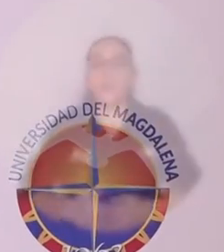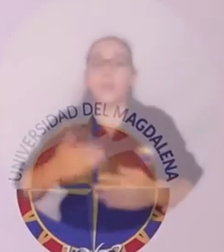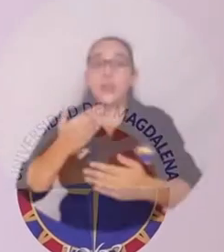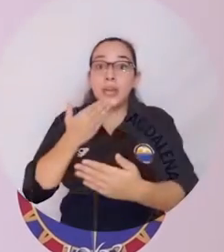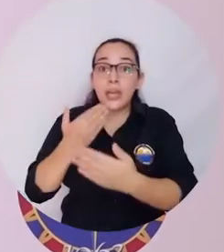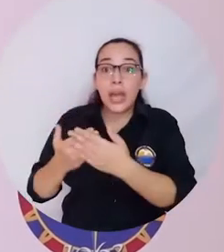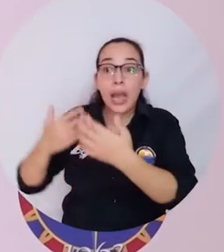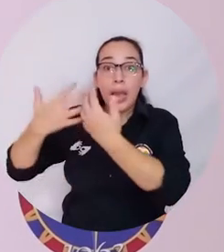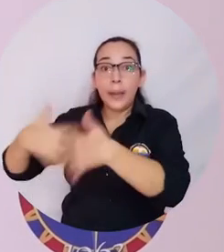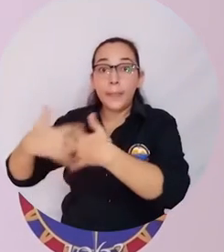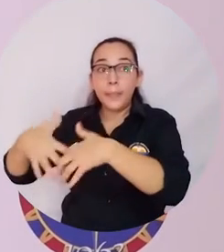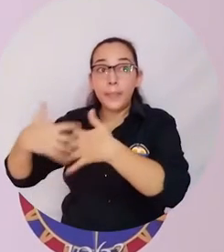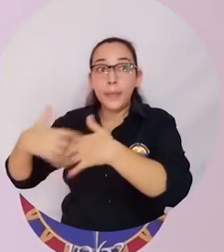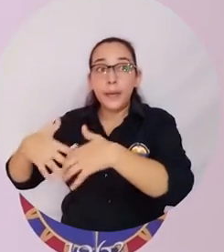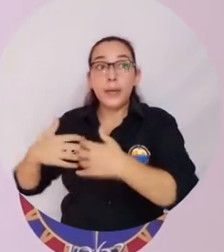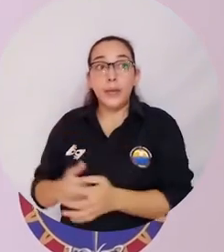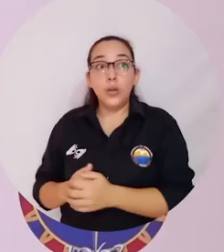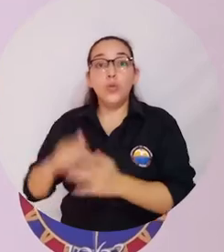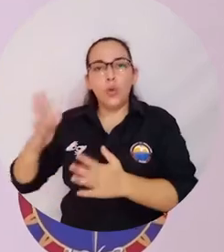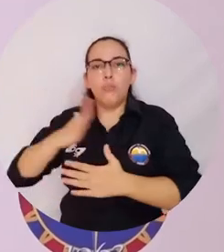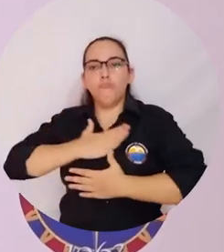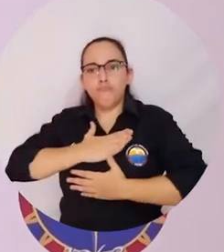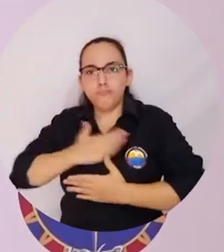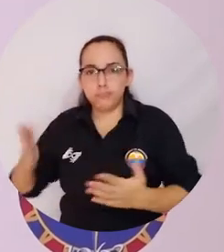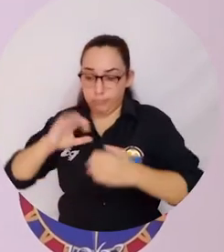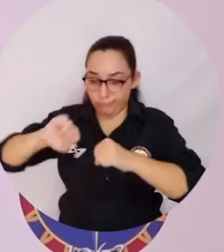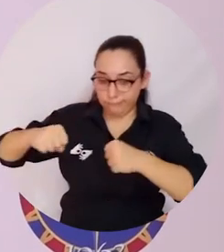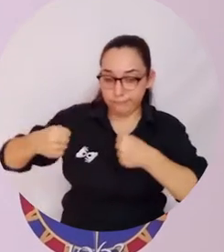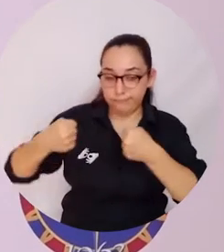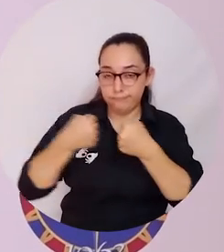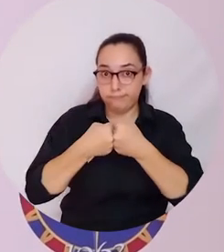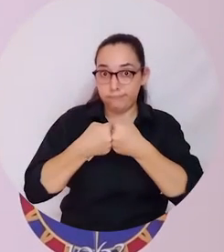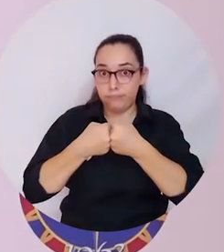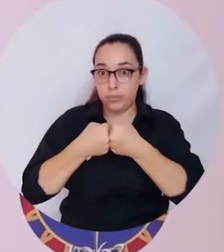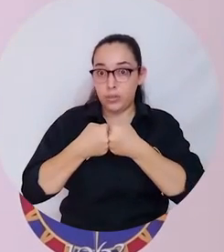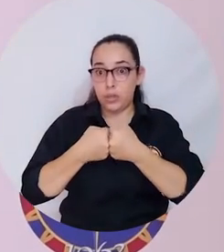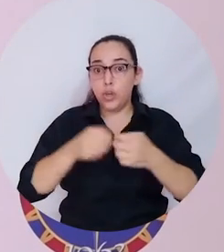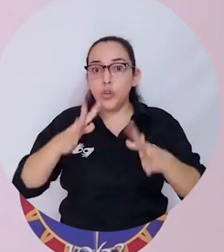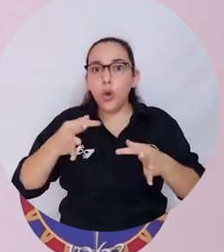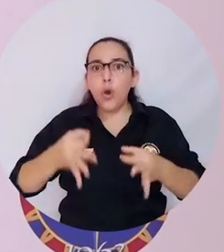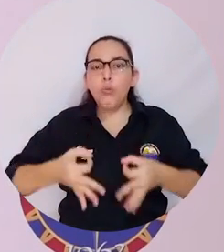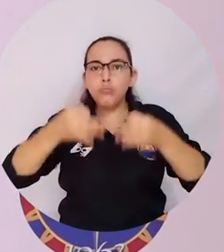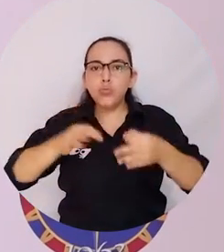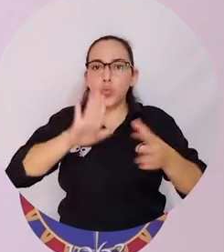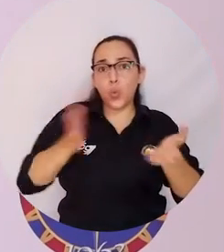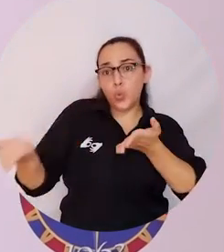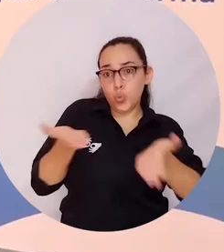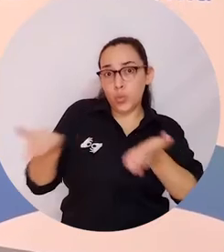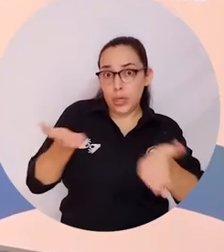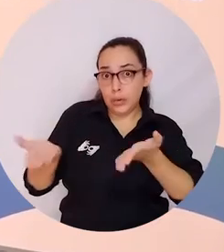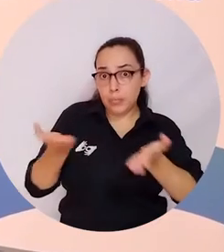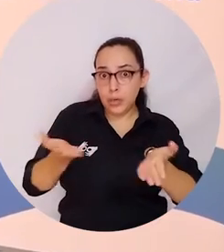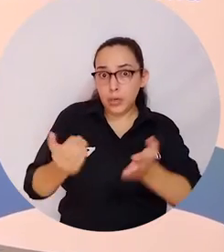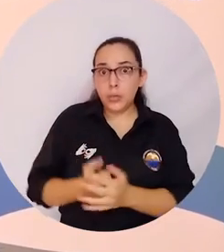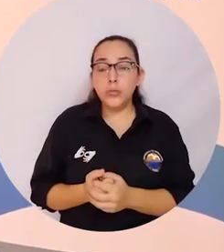Agradecer a la empresa precisamente la disposición a suscribir este convenio, que más allá de asegurar la prestación del servicio de